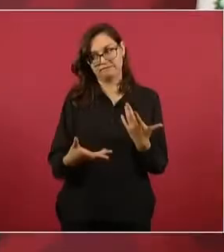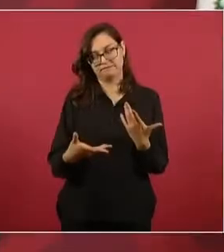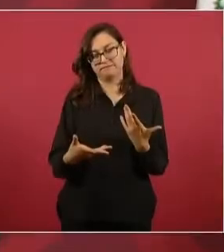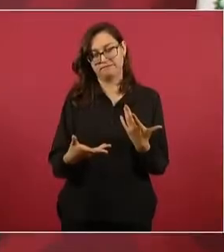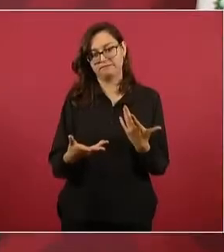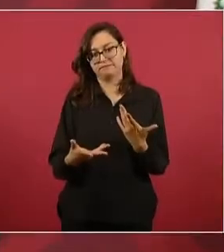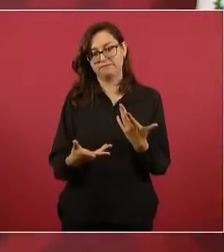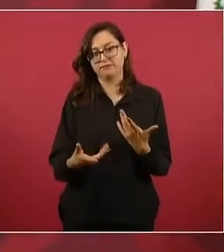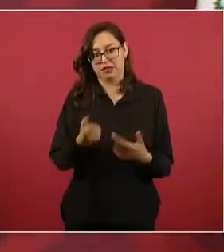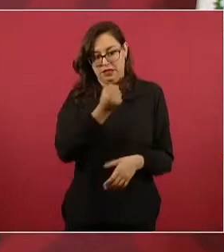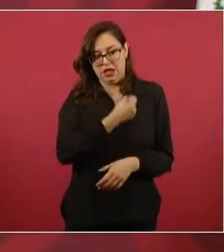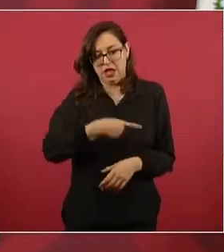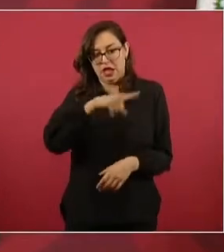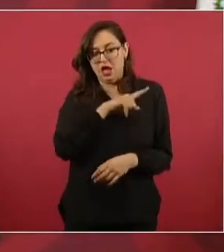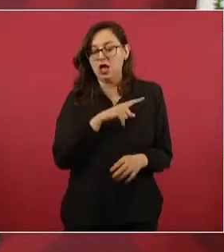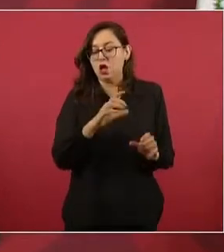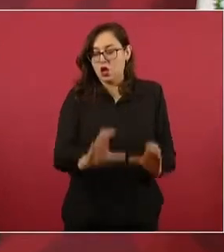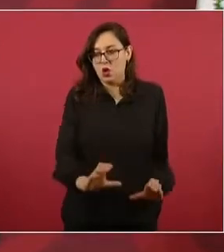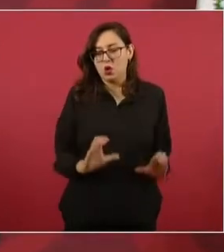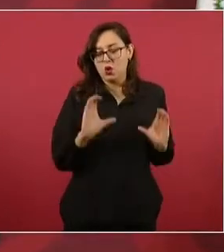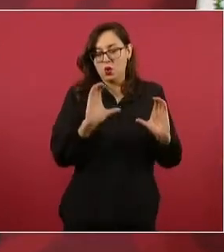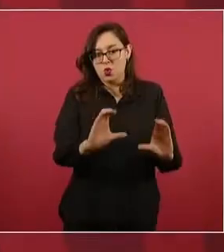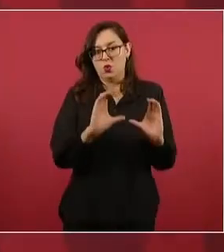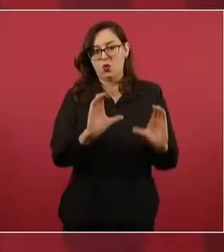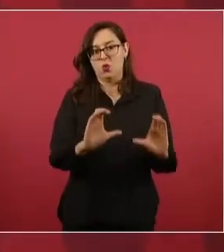que no se afecte la salud.